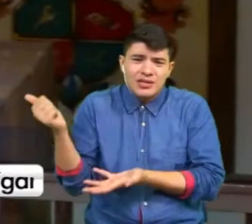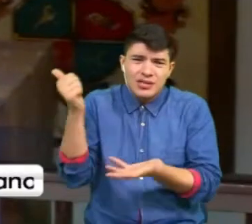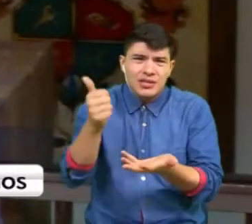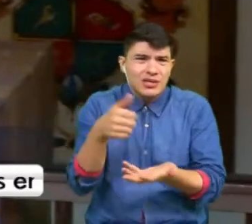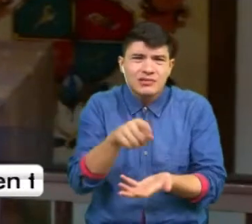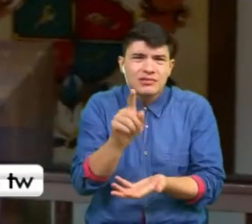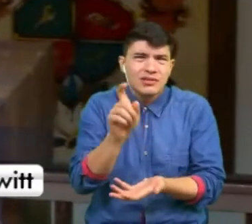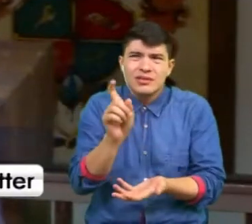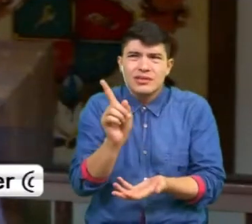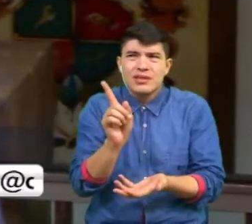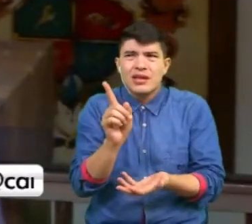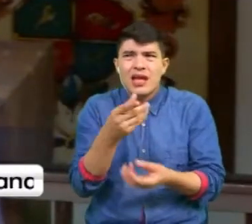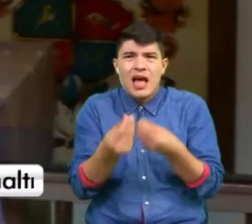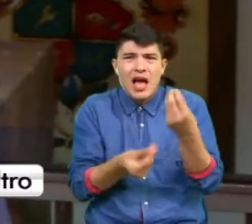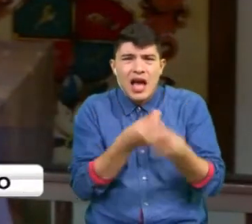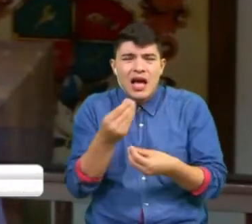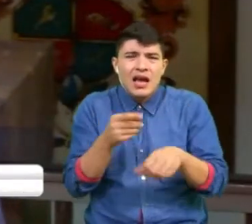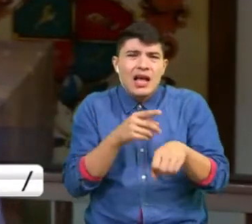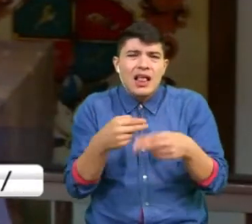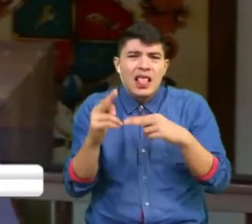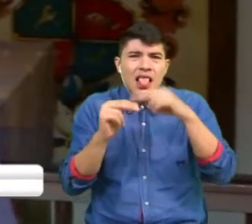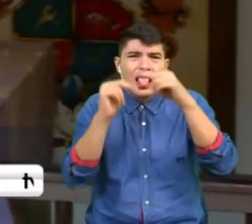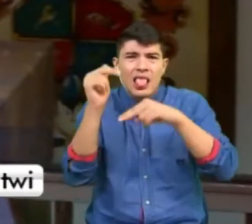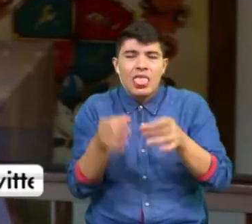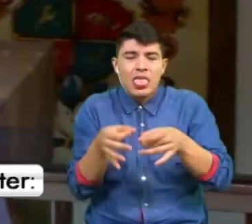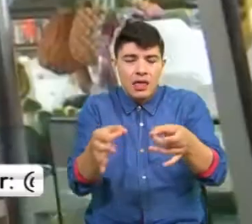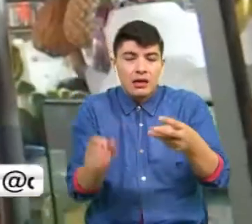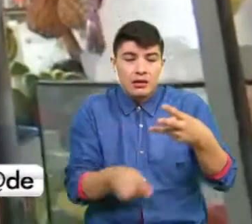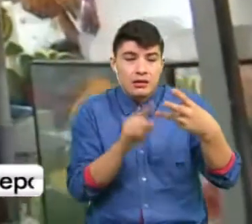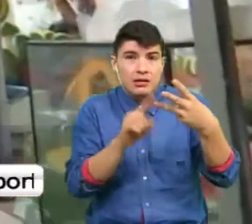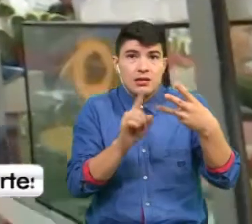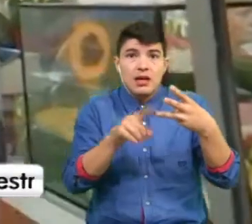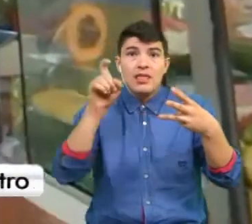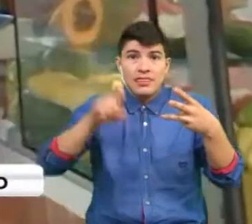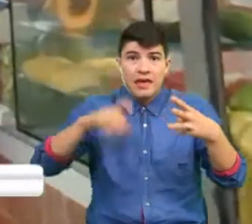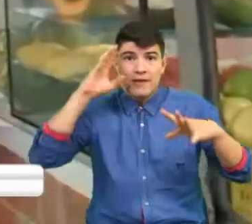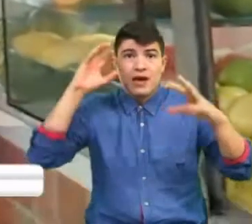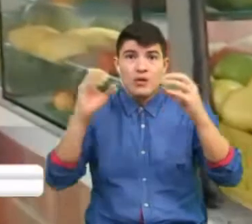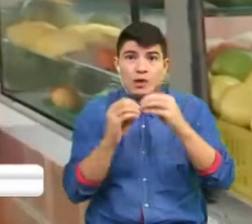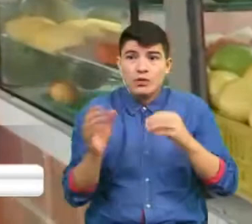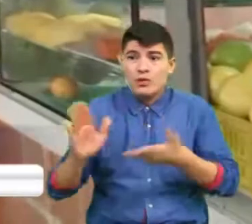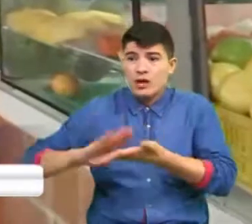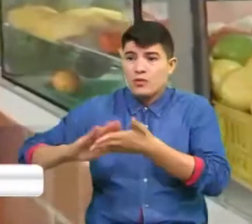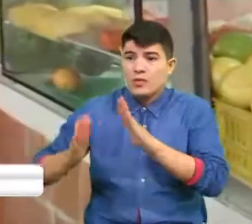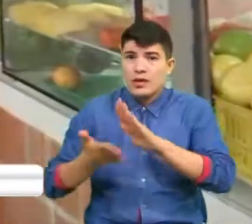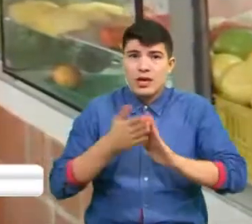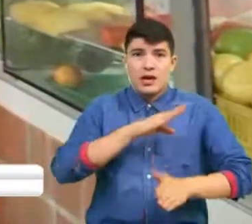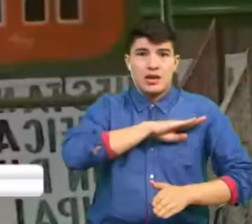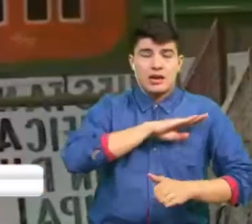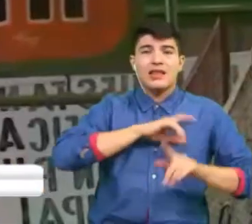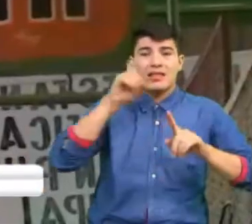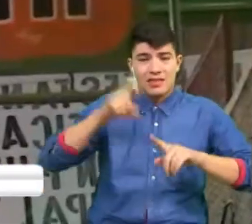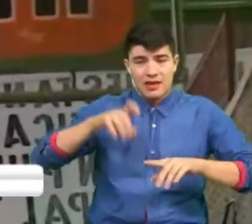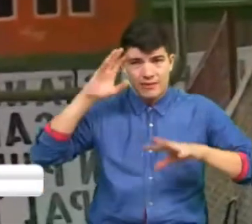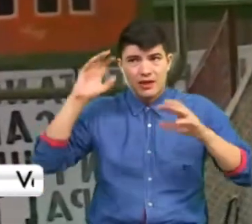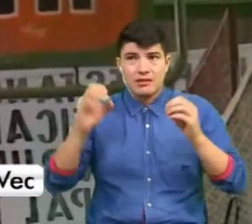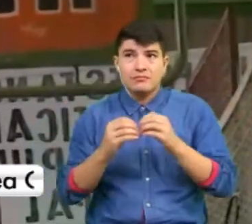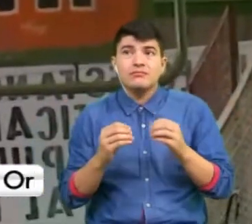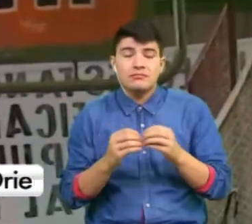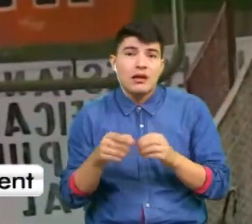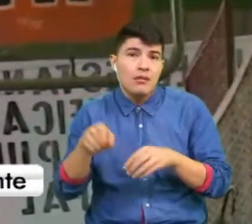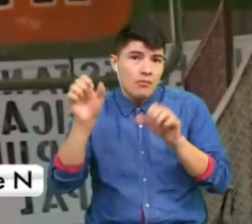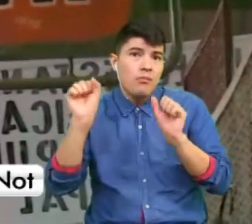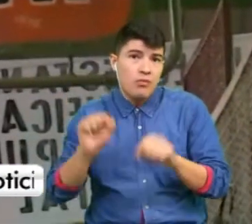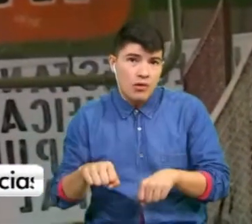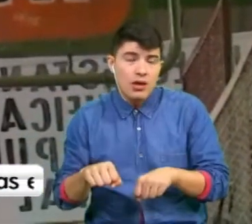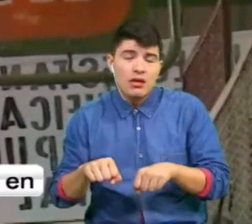que hagan que la obra se demore. Y tercero, debe haber un consenso. Sin duda, solo un consenso entre la alcaldía y los comerciantes permitirá